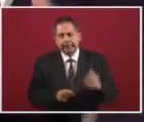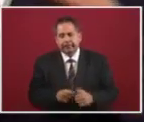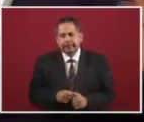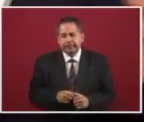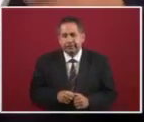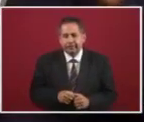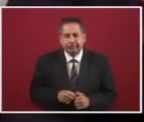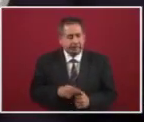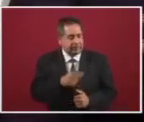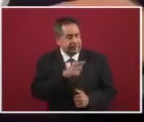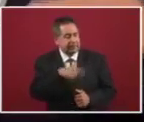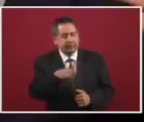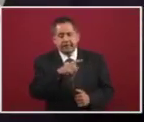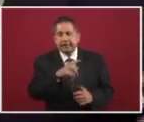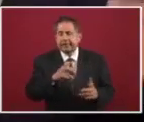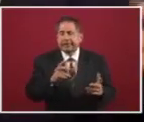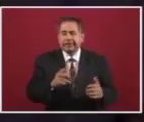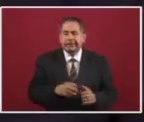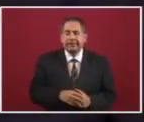pensar que